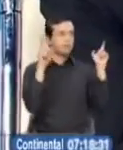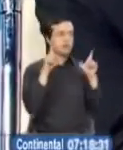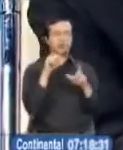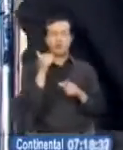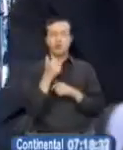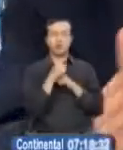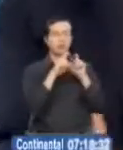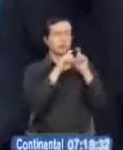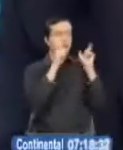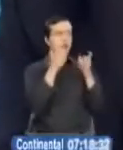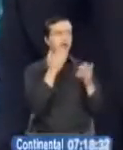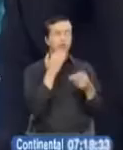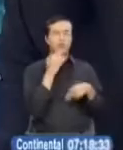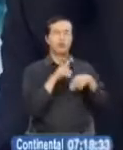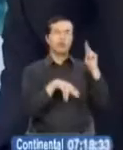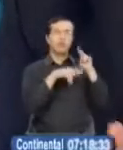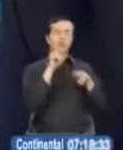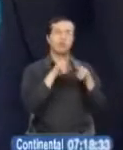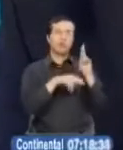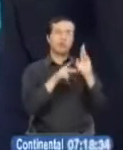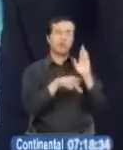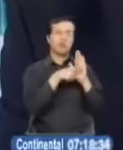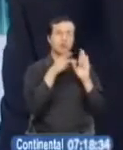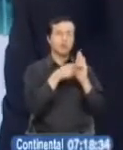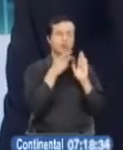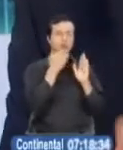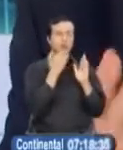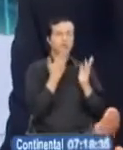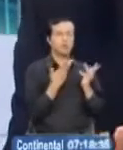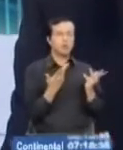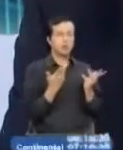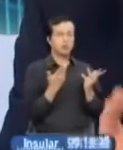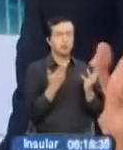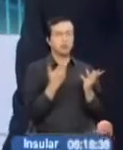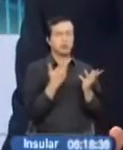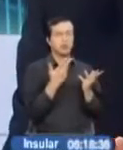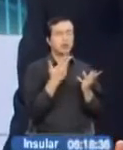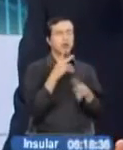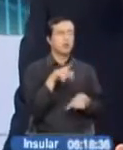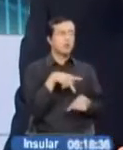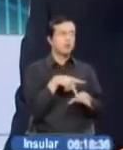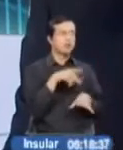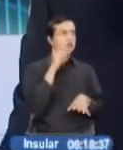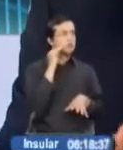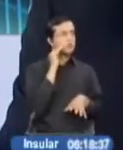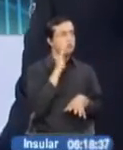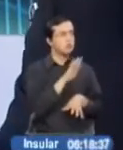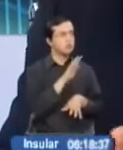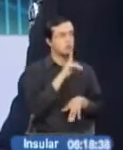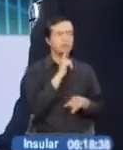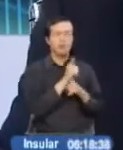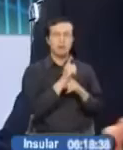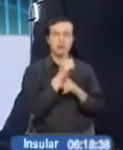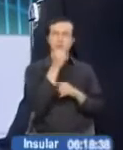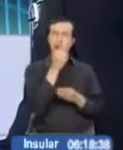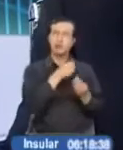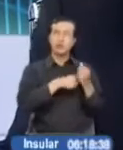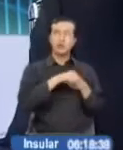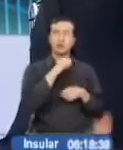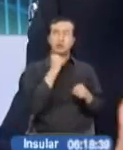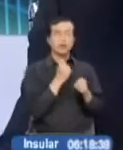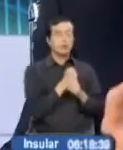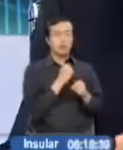tercerizadora puede construir y qué know-how tiene? ¿Qué tipo de conocimiento, qué tipo de experiencia tiene para poder emprender una